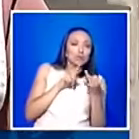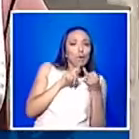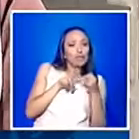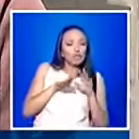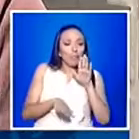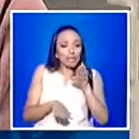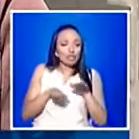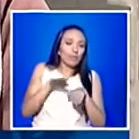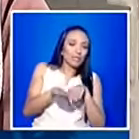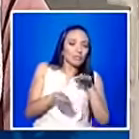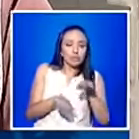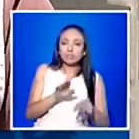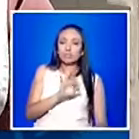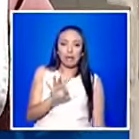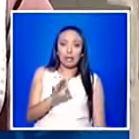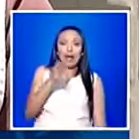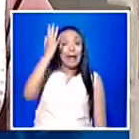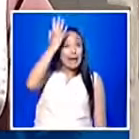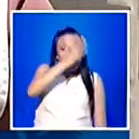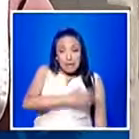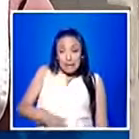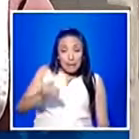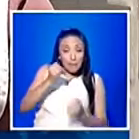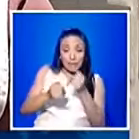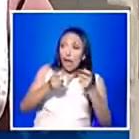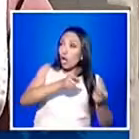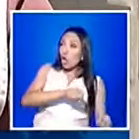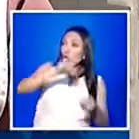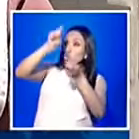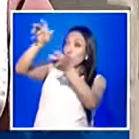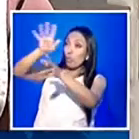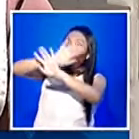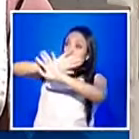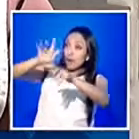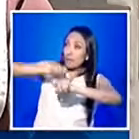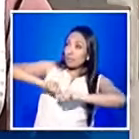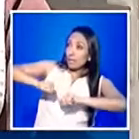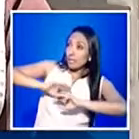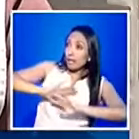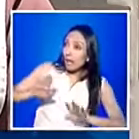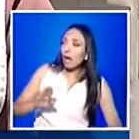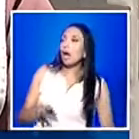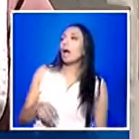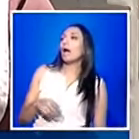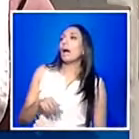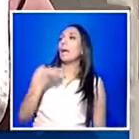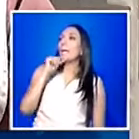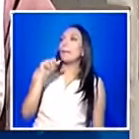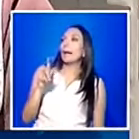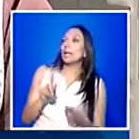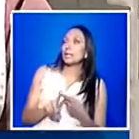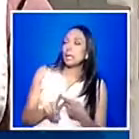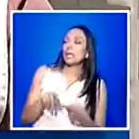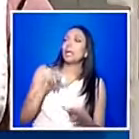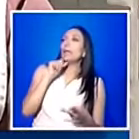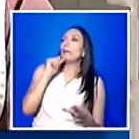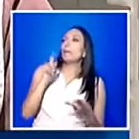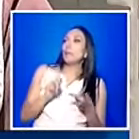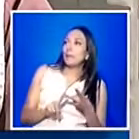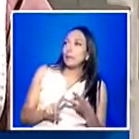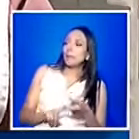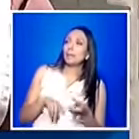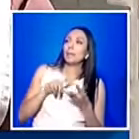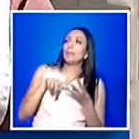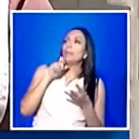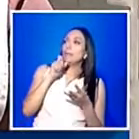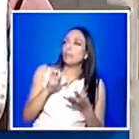y continuar. Pero ya al final, de lo que ya termina todo su trámite y todo eso, recién le dicen, sabe que le ha faltado esto, sabe